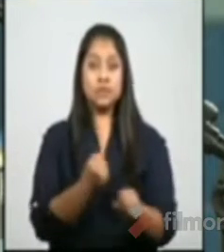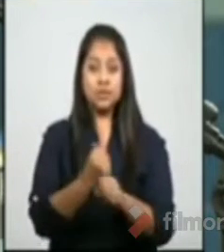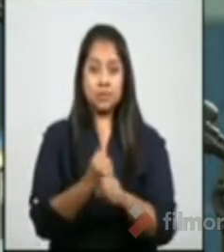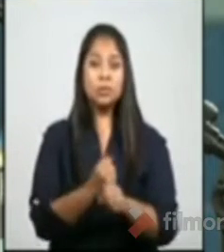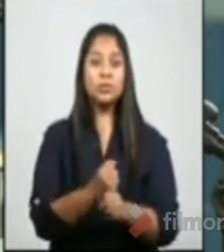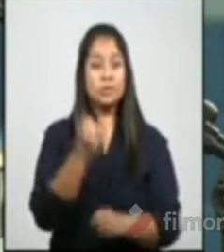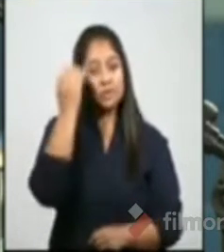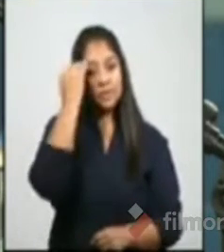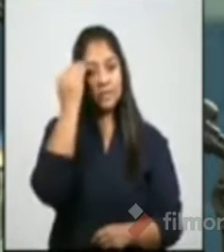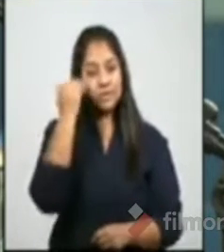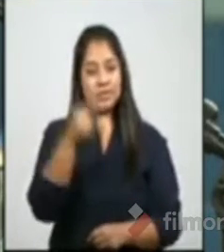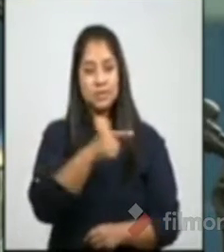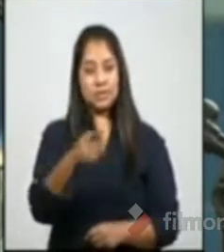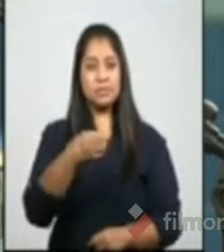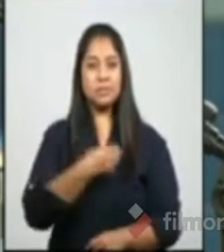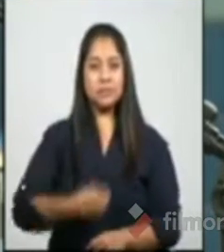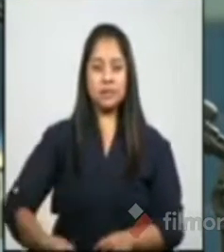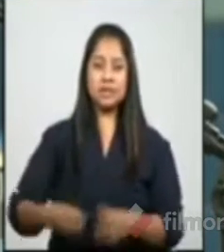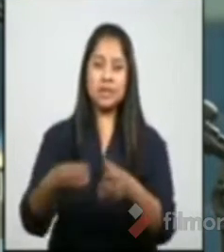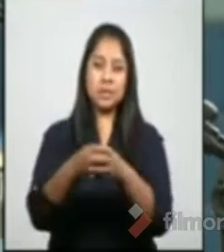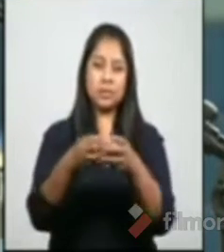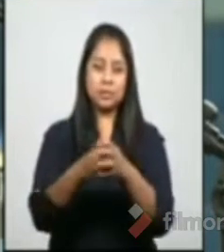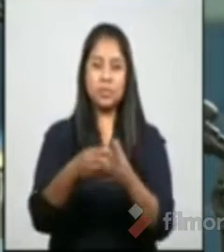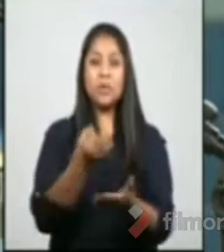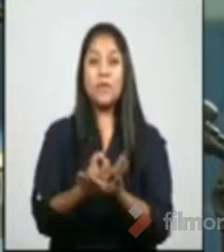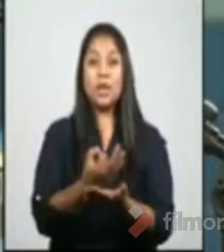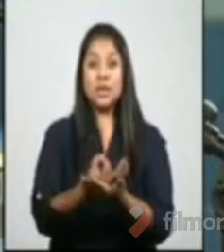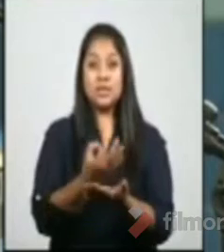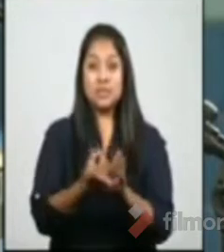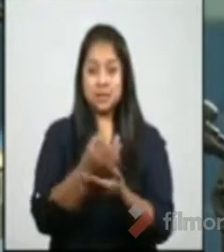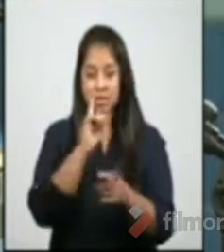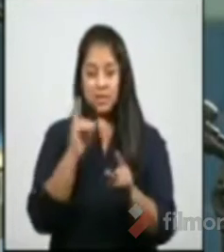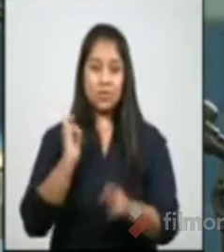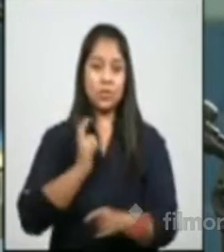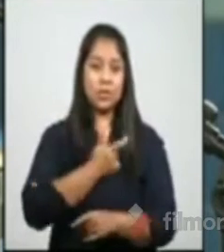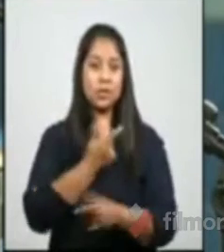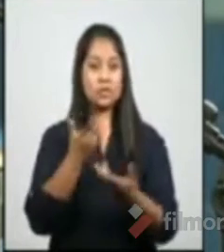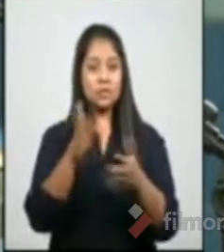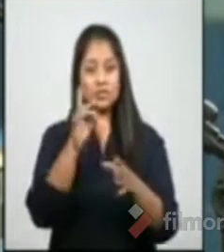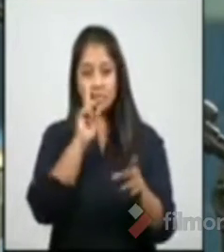Gracias a nuestro presidente de la Comisión de Finanzas, que también él conoció